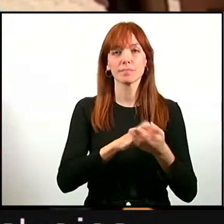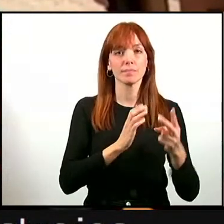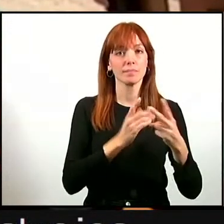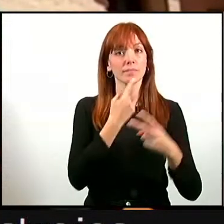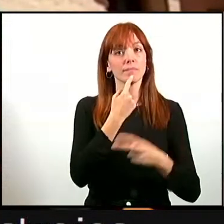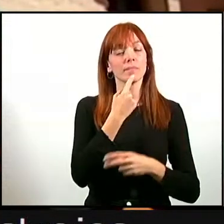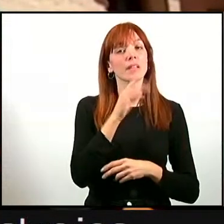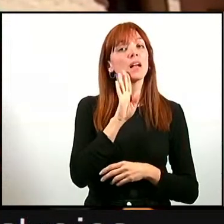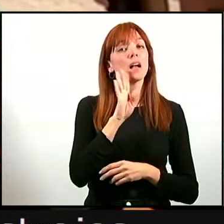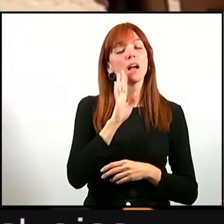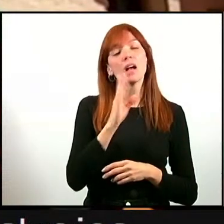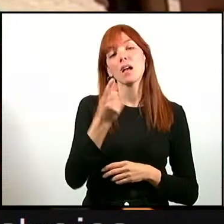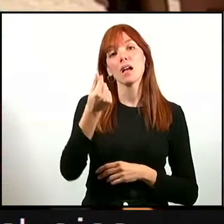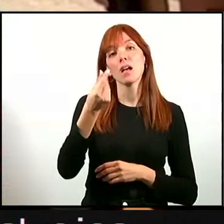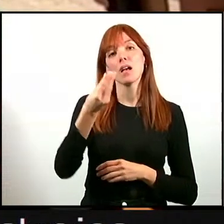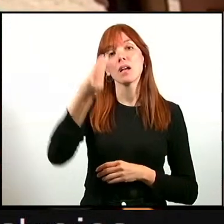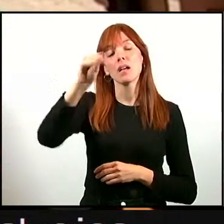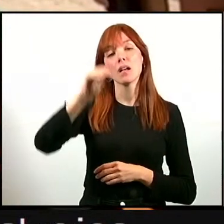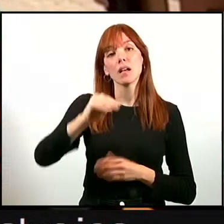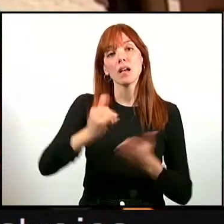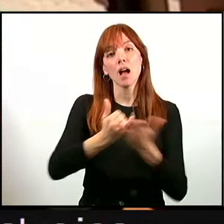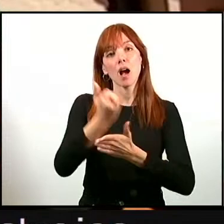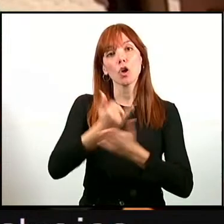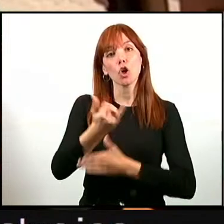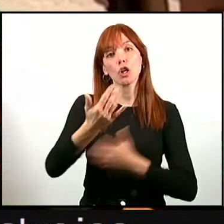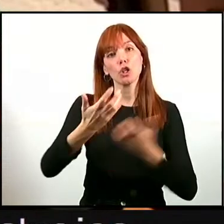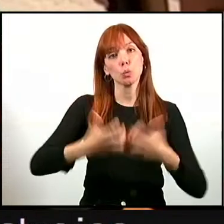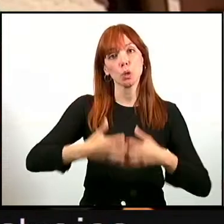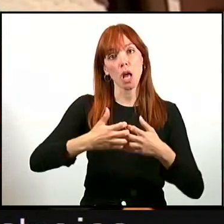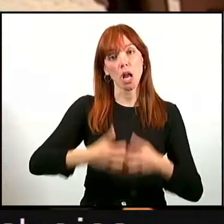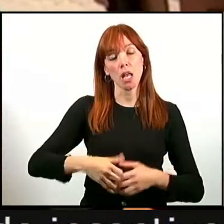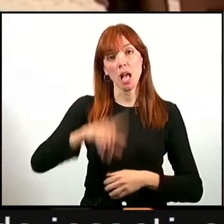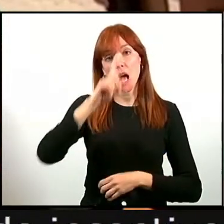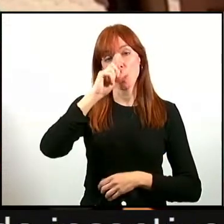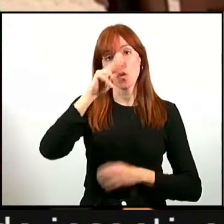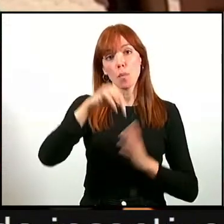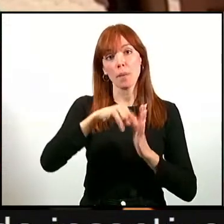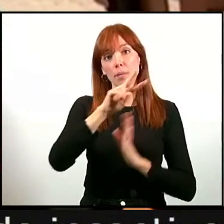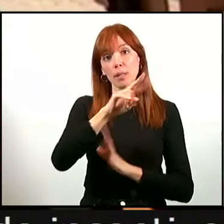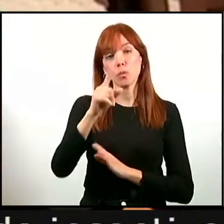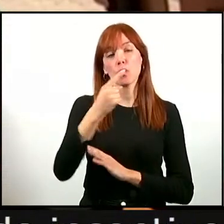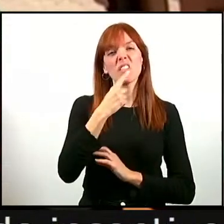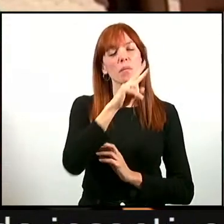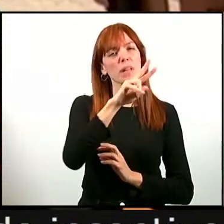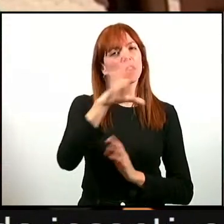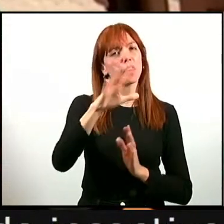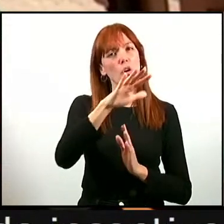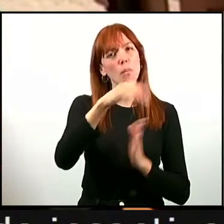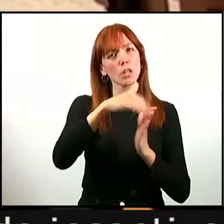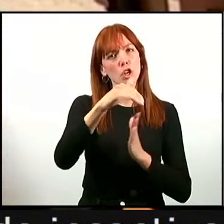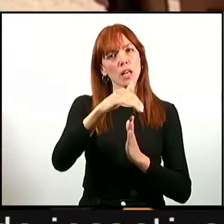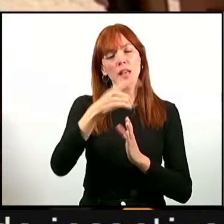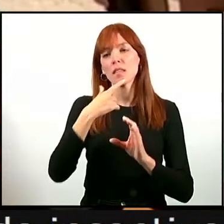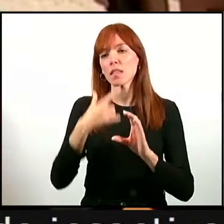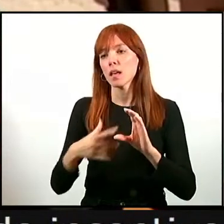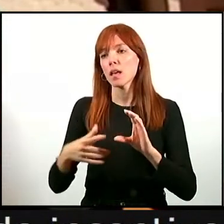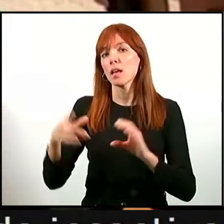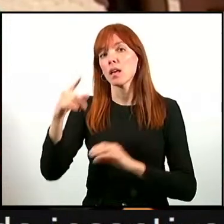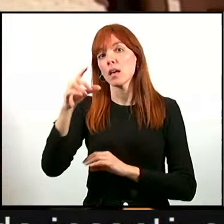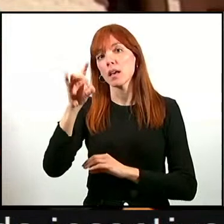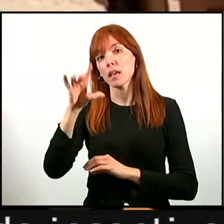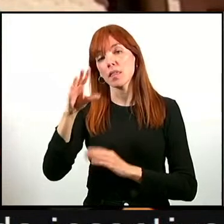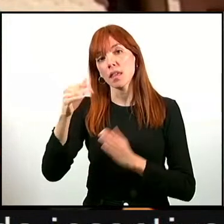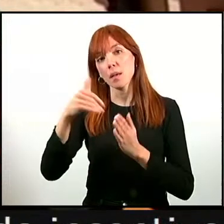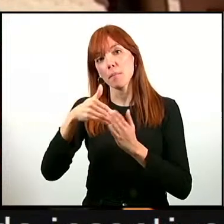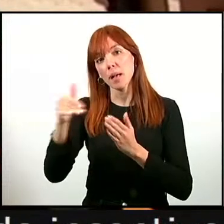que he hablado, la de los incentivos agroindustriales. En 2021 dijo que fueron 25 millones de euros. No sé si ahora son 15 más y en total 40 entre